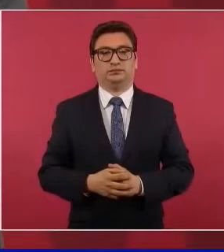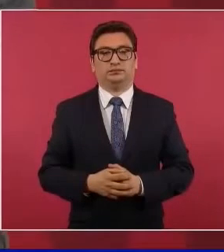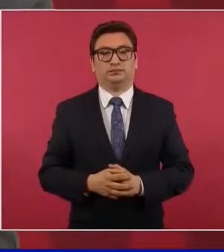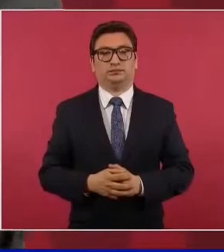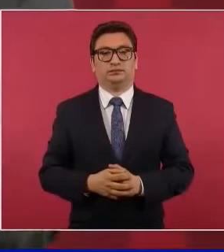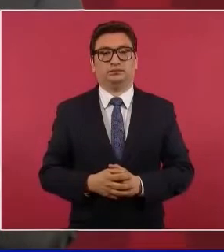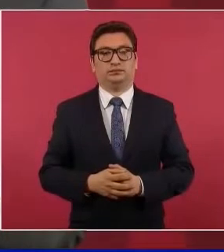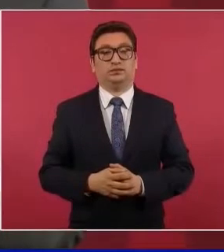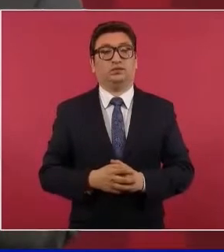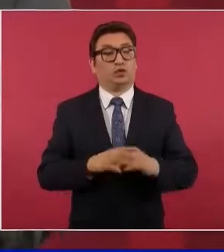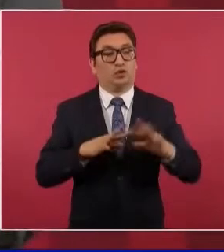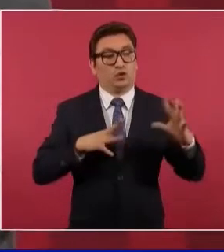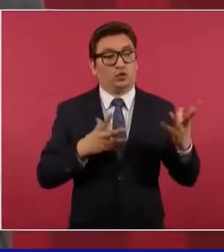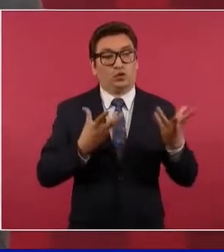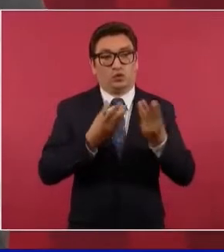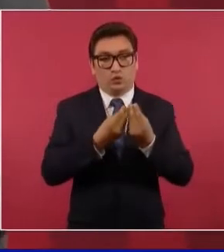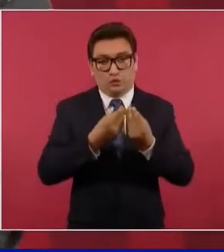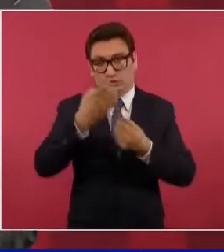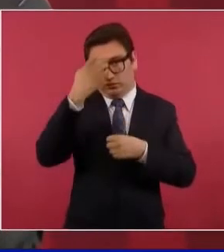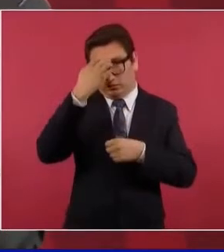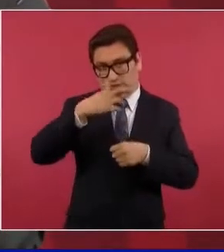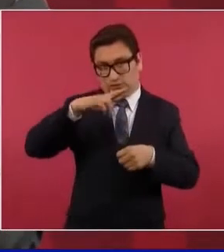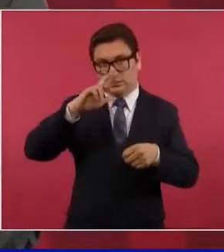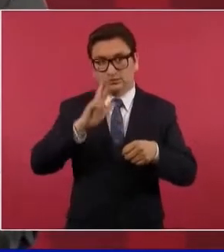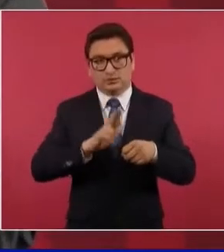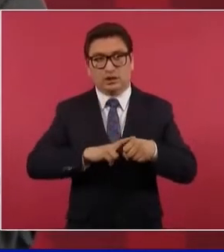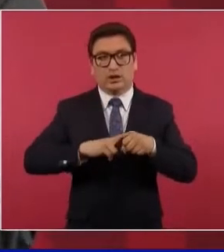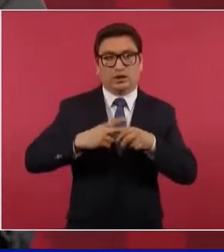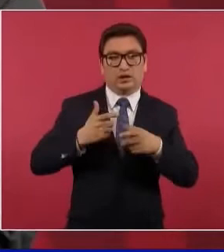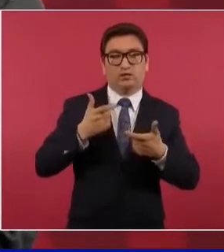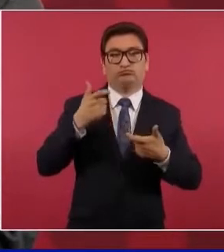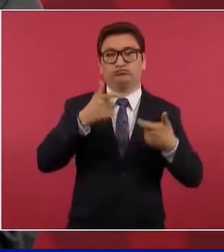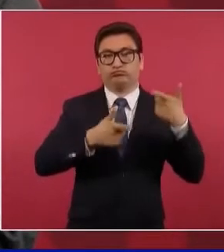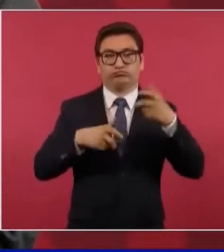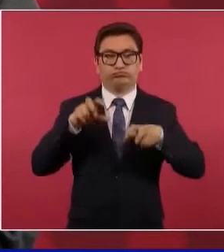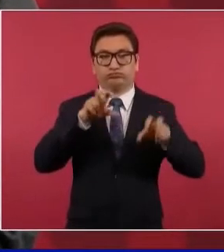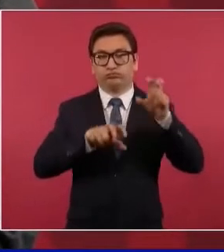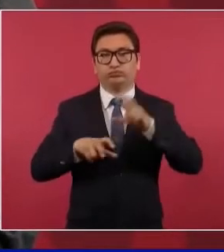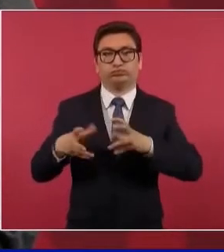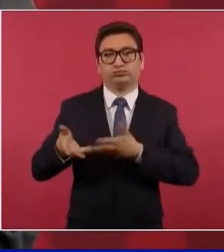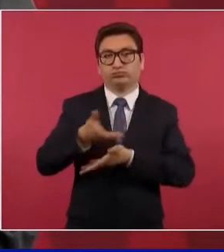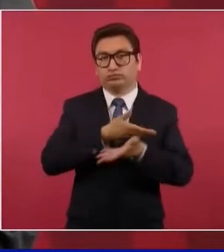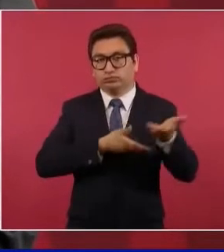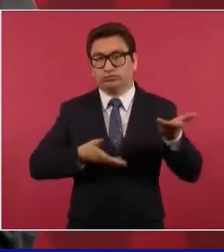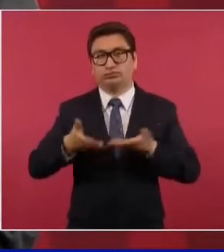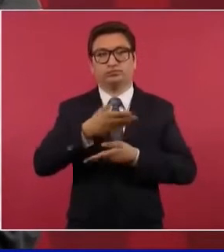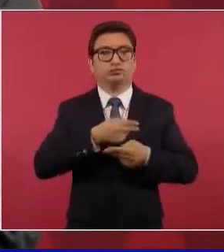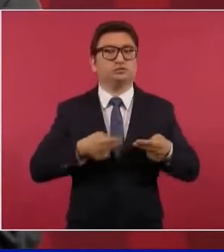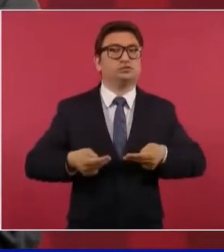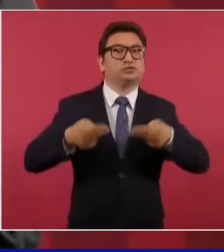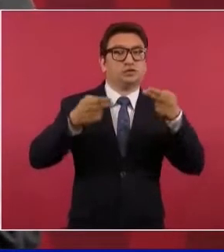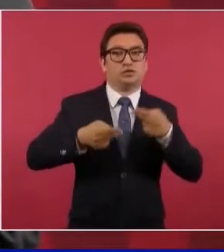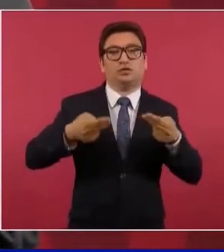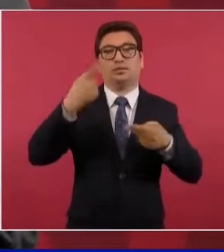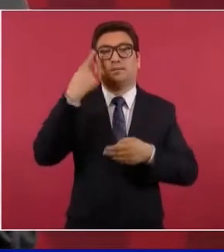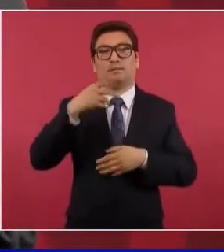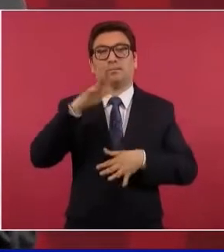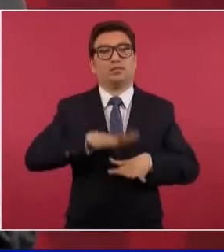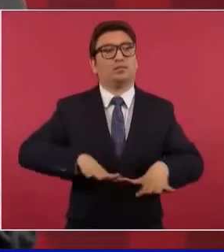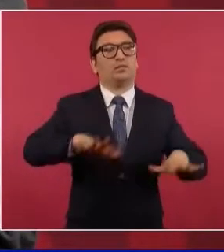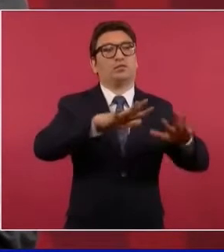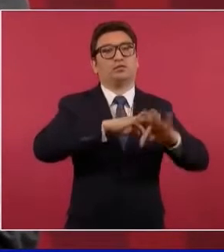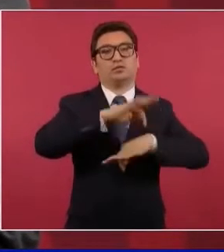con inversión extranjera, con inversión de Estados Unidos, que se beneficien los